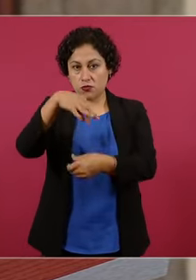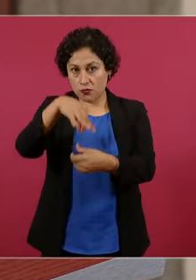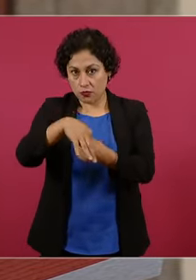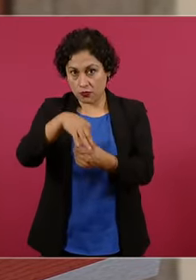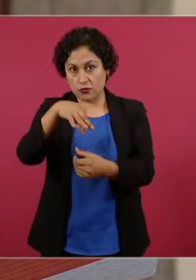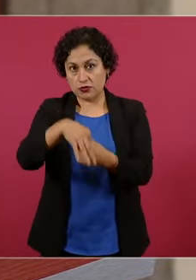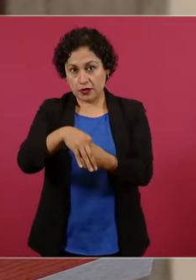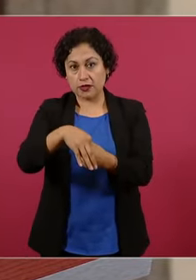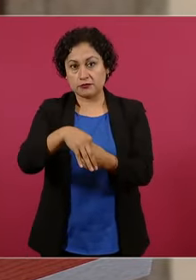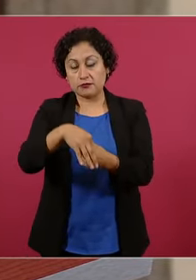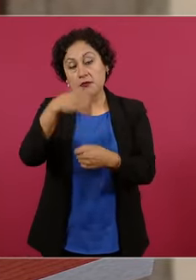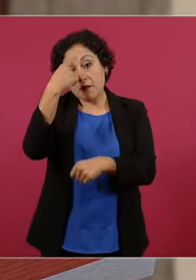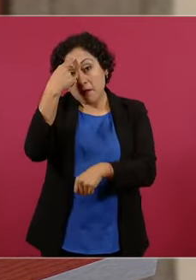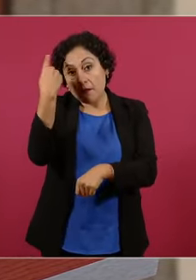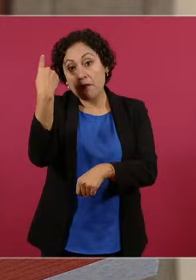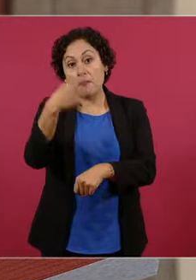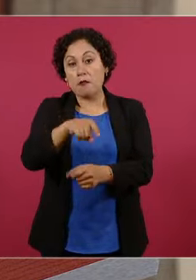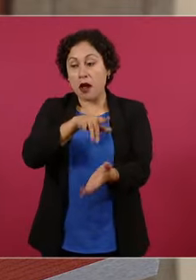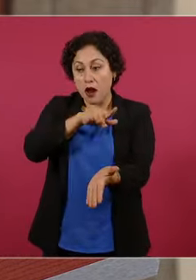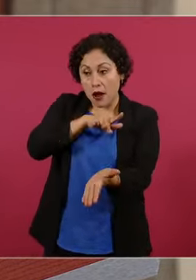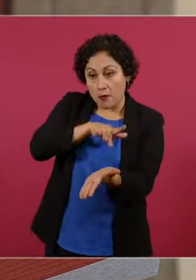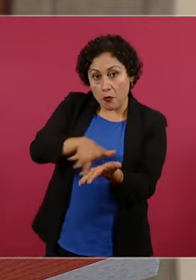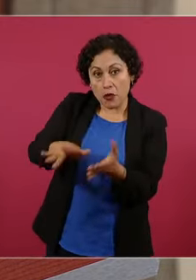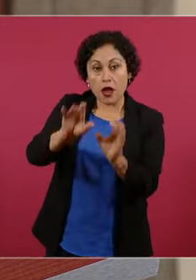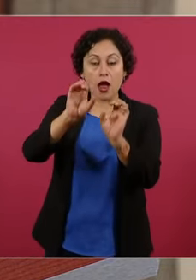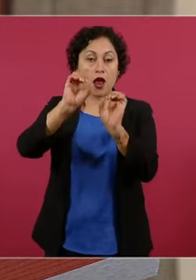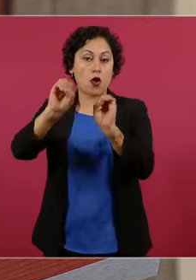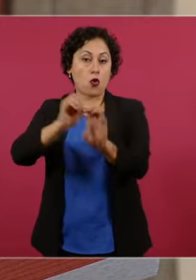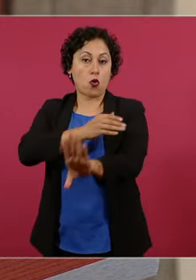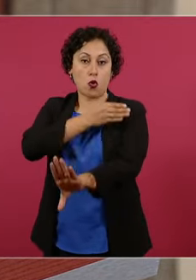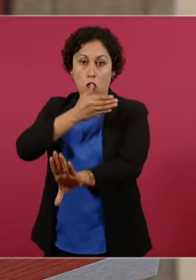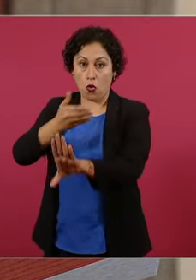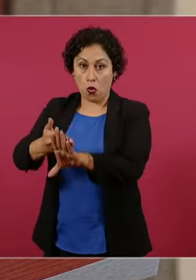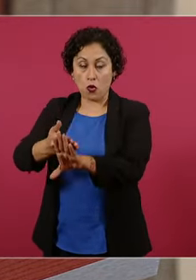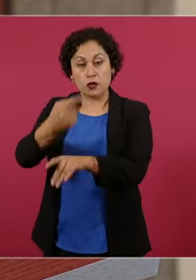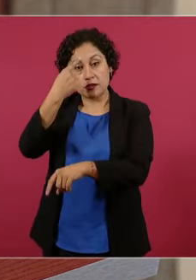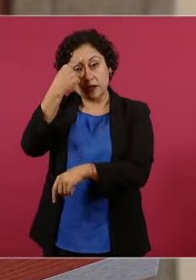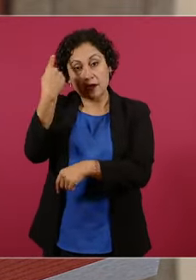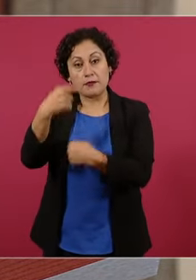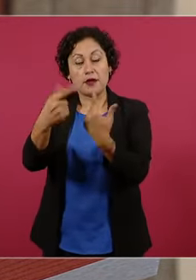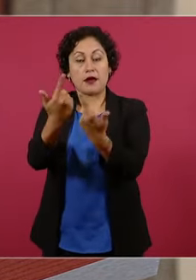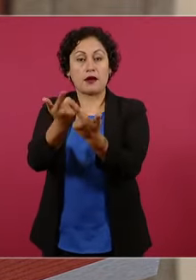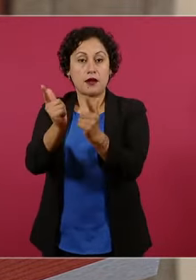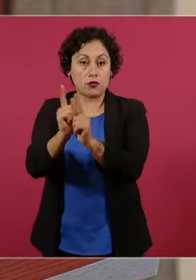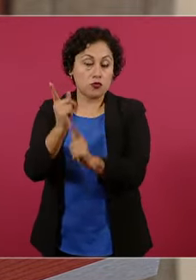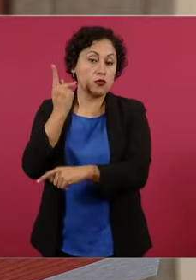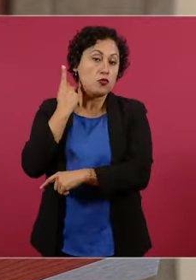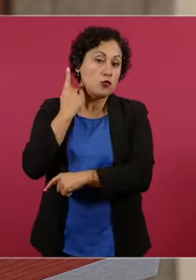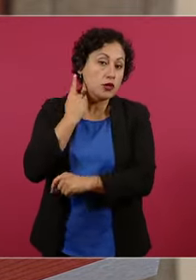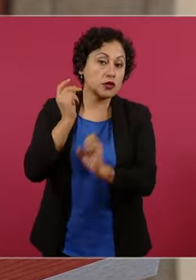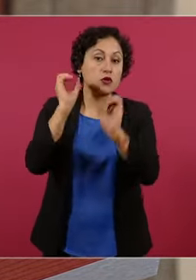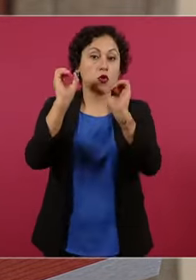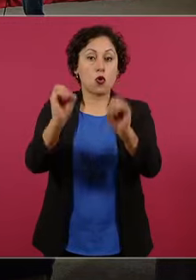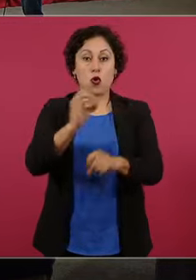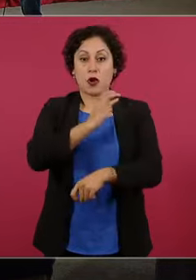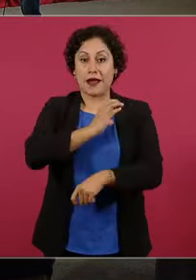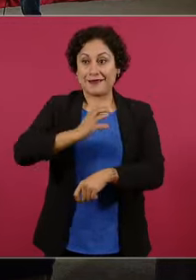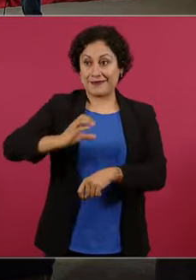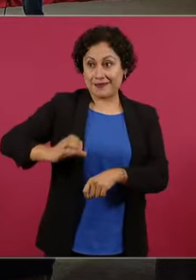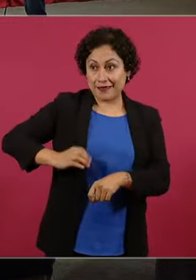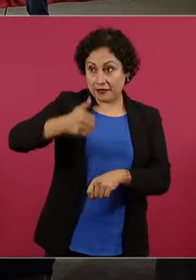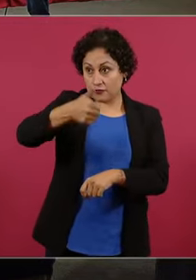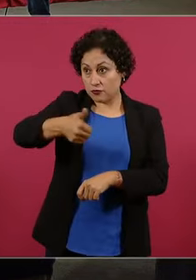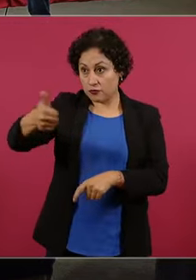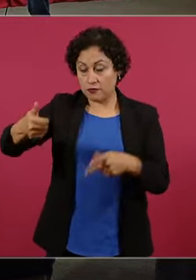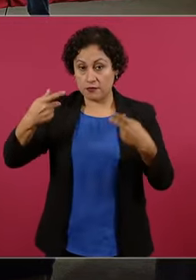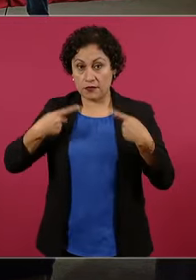a favor o en contra de partidos políticos o de candidatos a cargos de elección popular. Aquí,